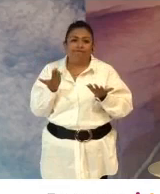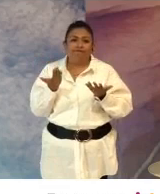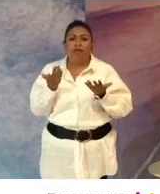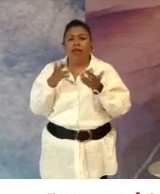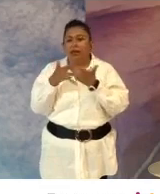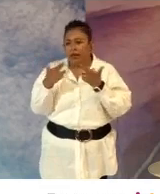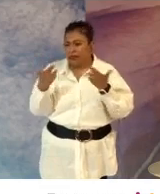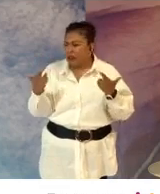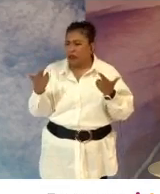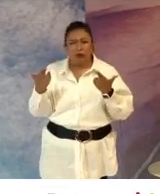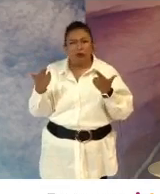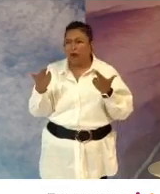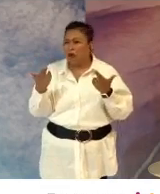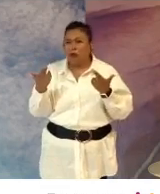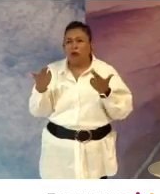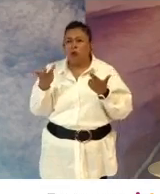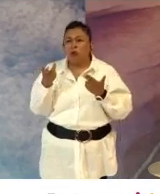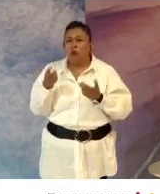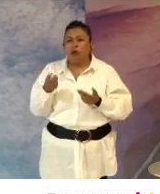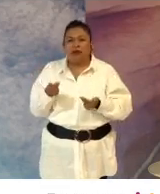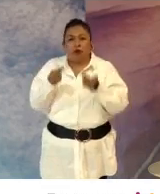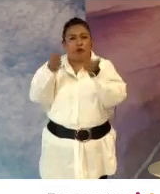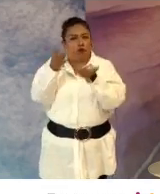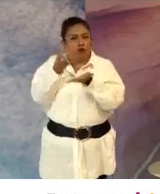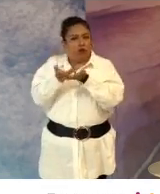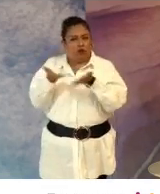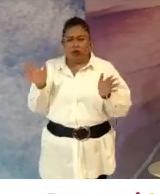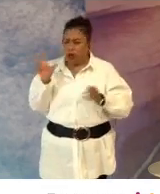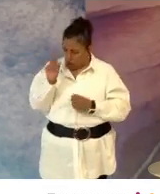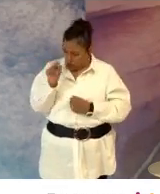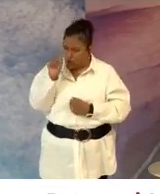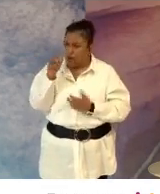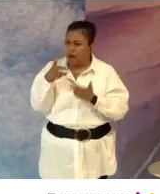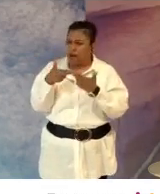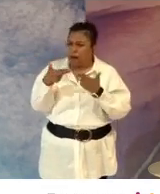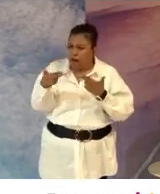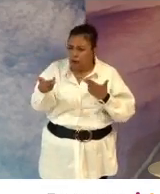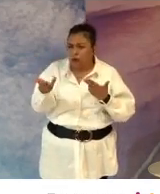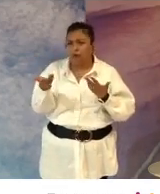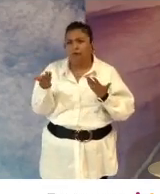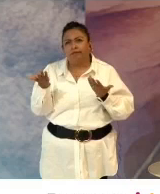relación que no es solo transaccional, sino que también es